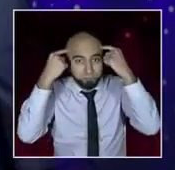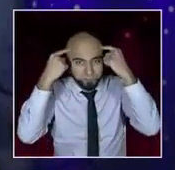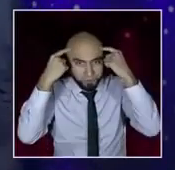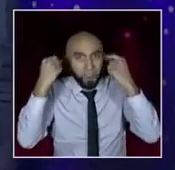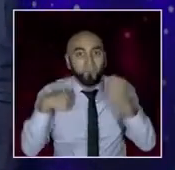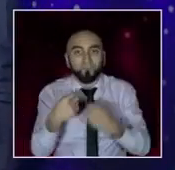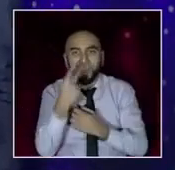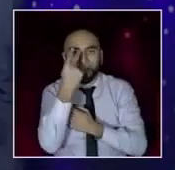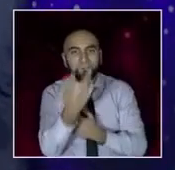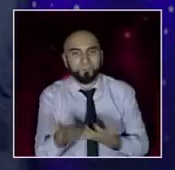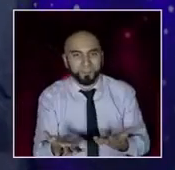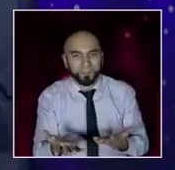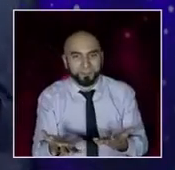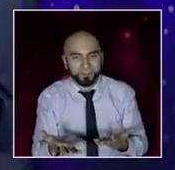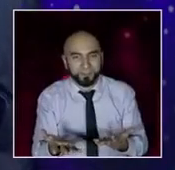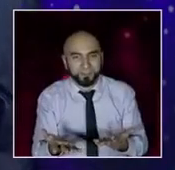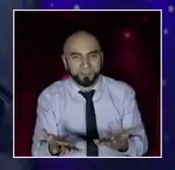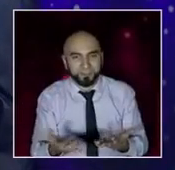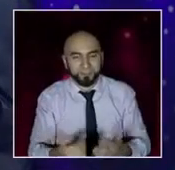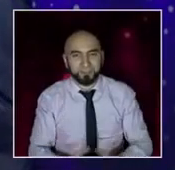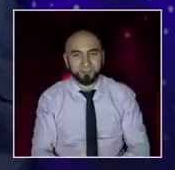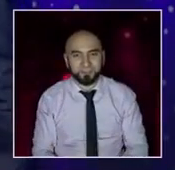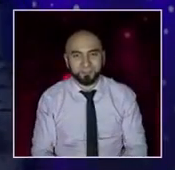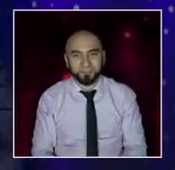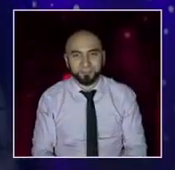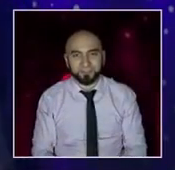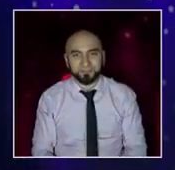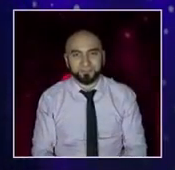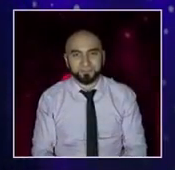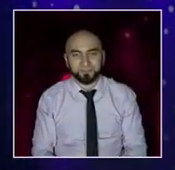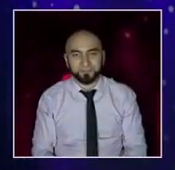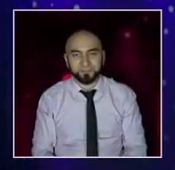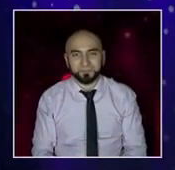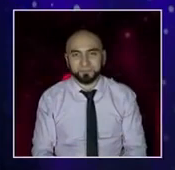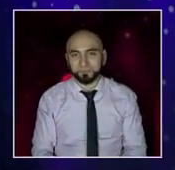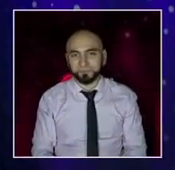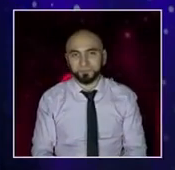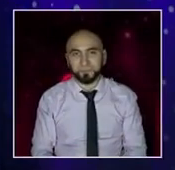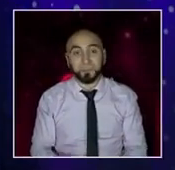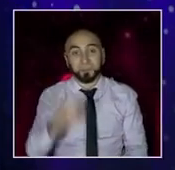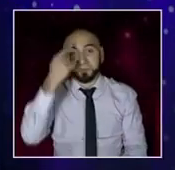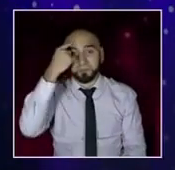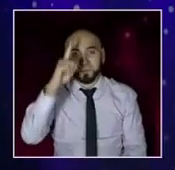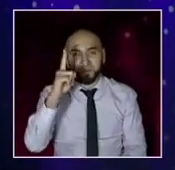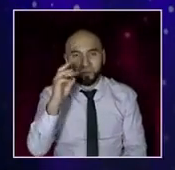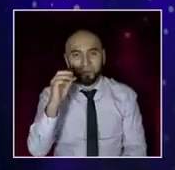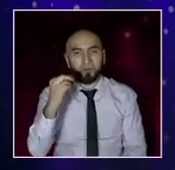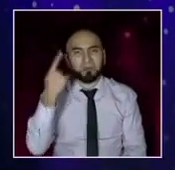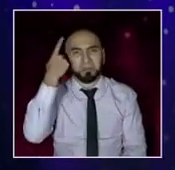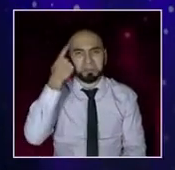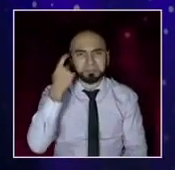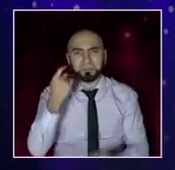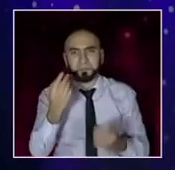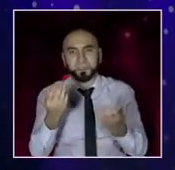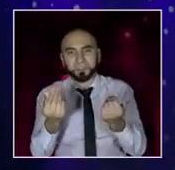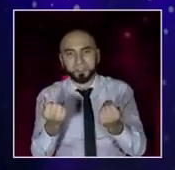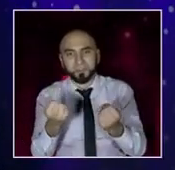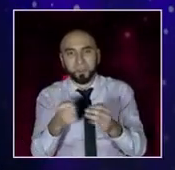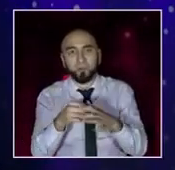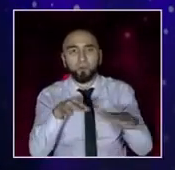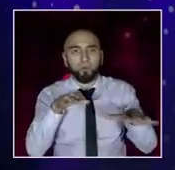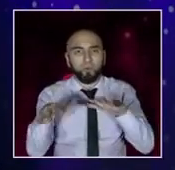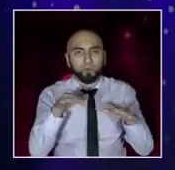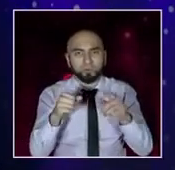veré cuando lo crea. Cuando lo creo. Pero estas creencias y expectativas no son cosas que típicamente